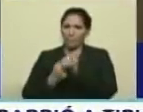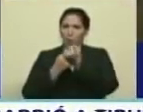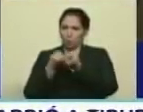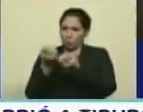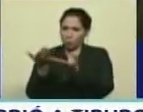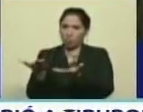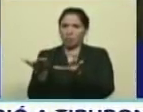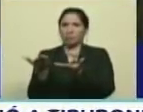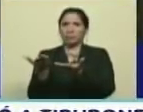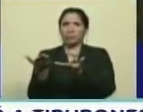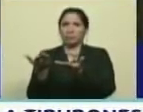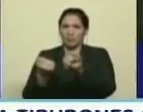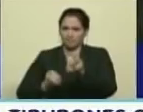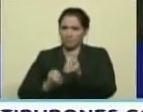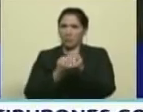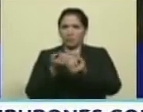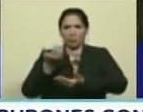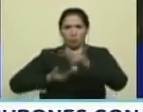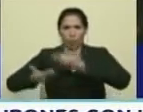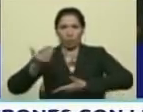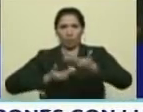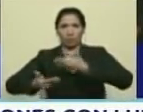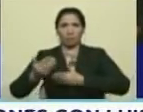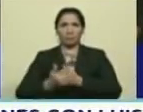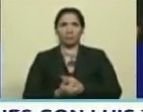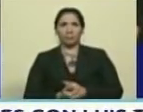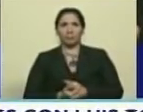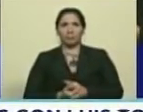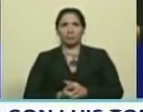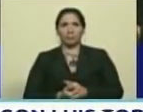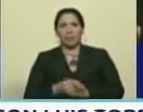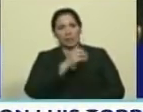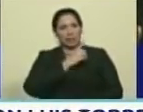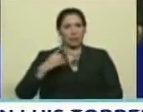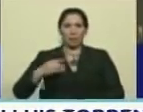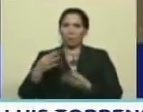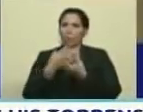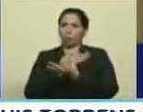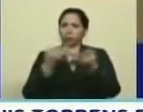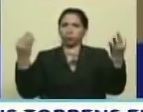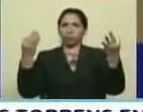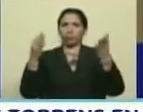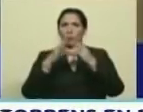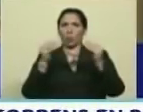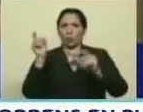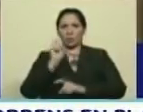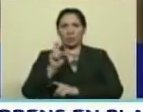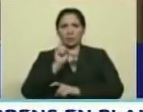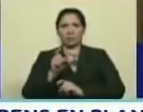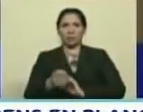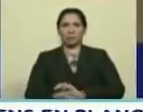firme solidaridad y les deseamos todo el éxito que necesite.